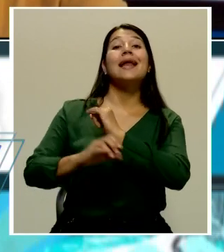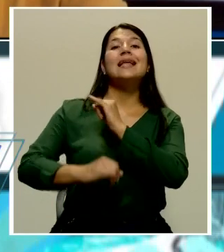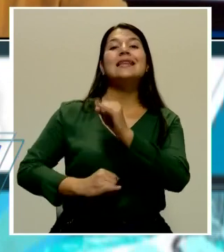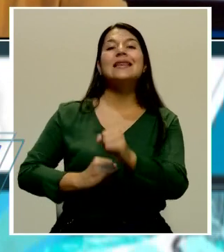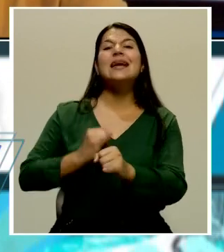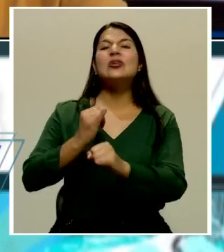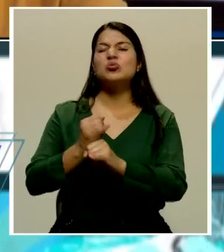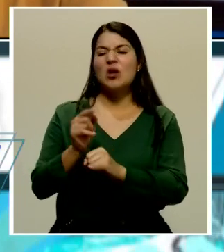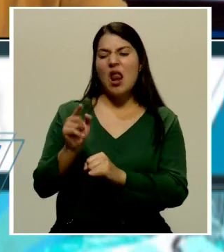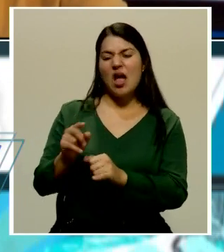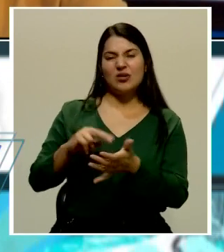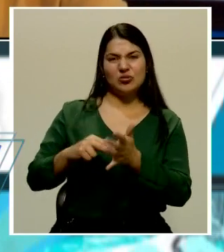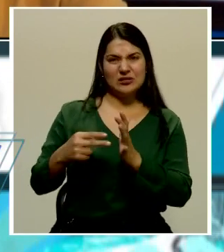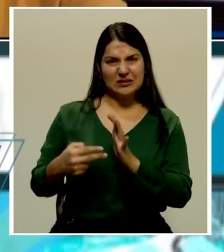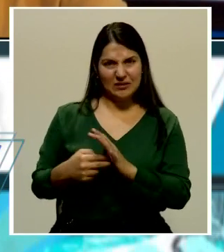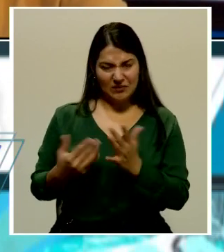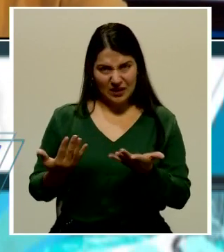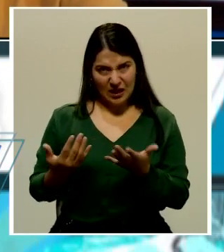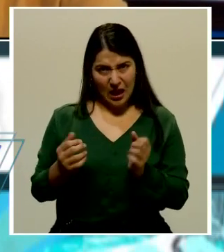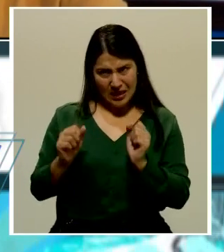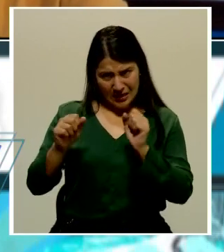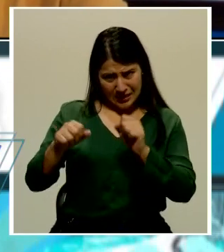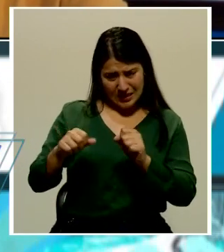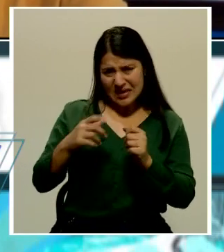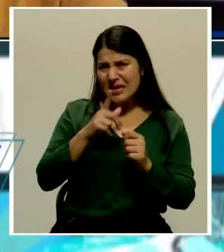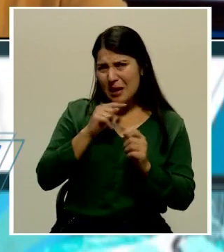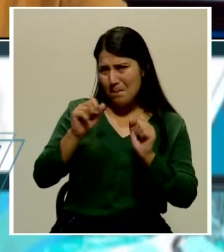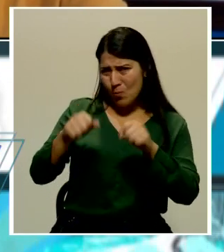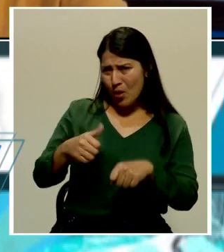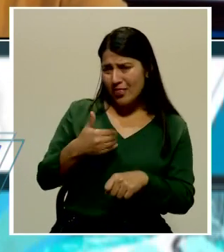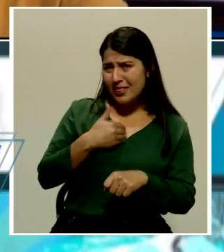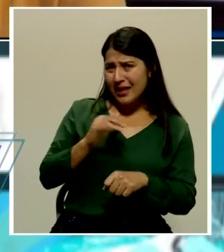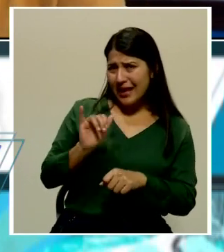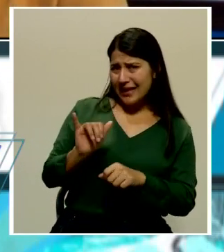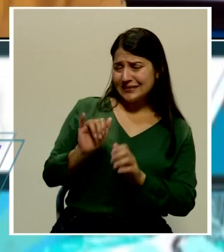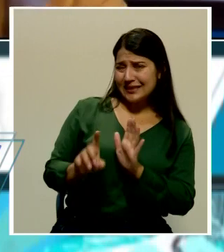sujetos y jueces de este derecho penal internacional?